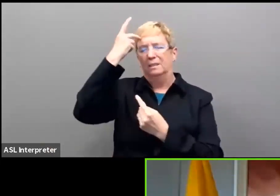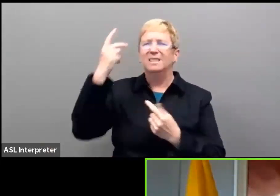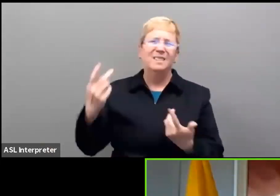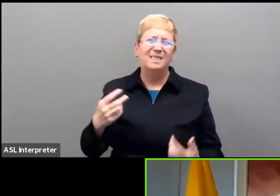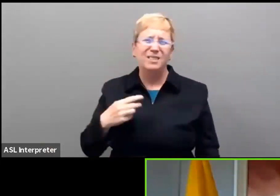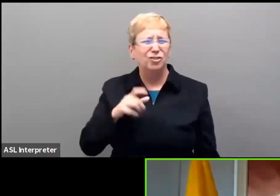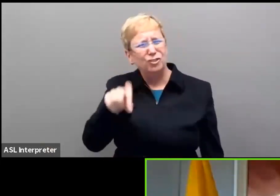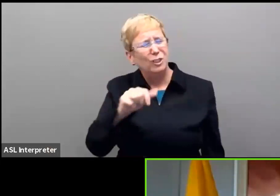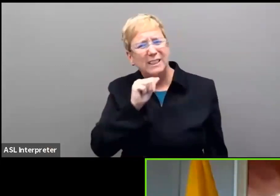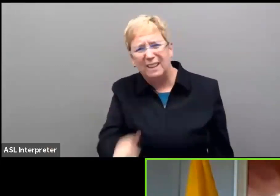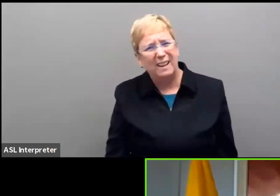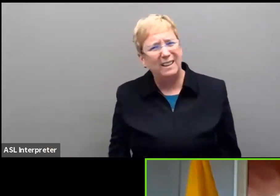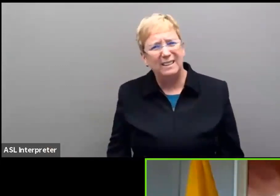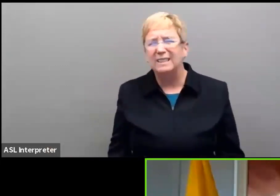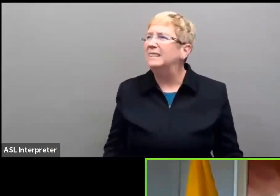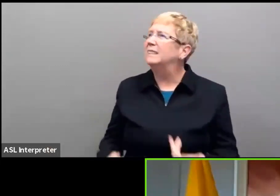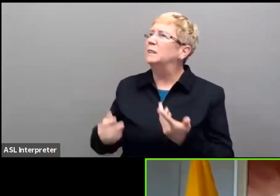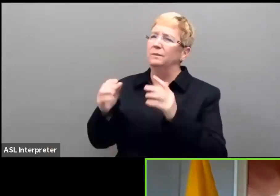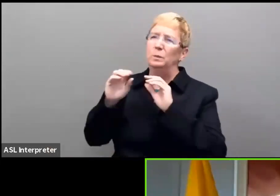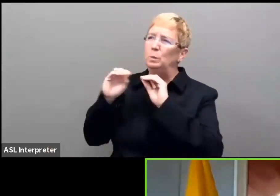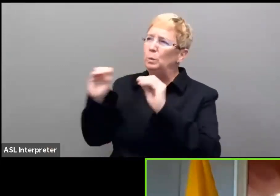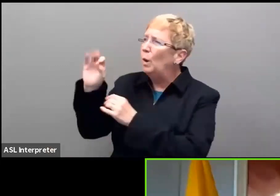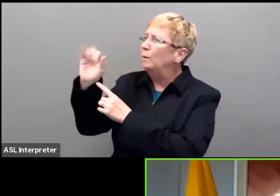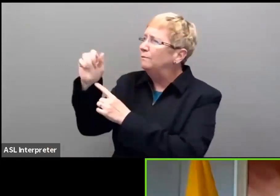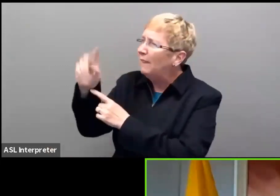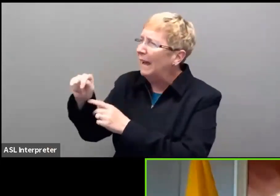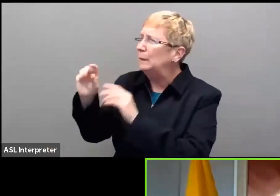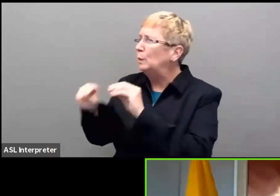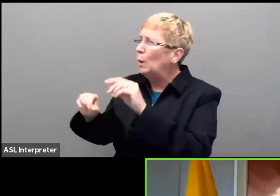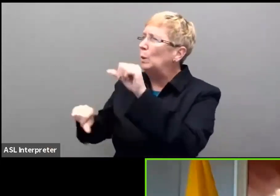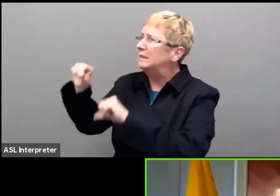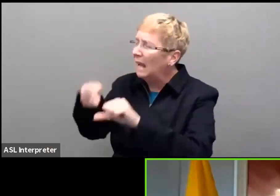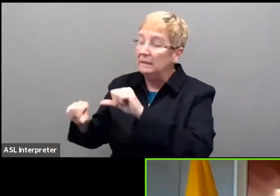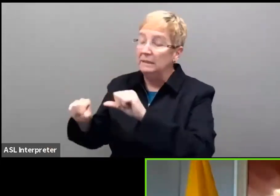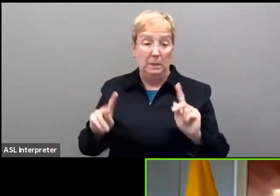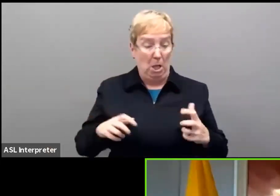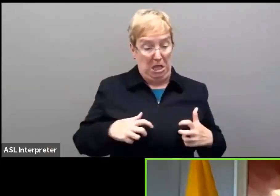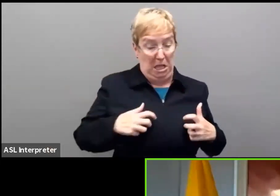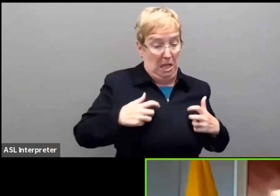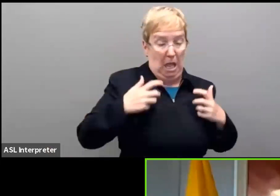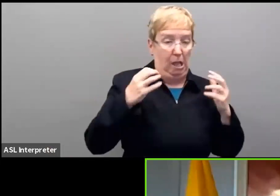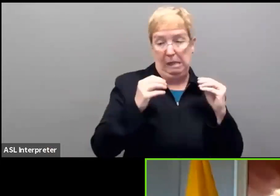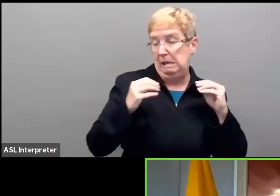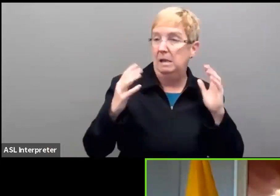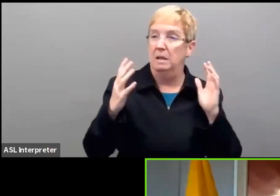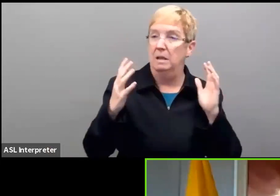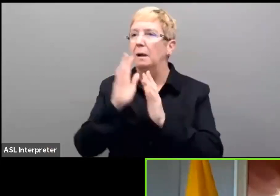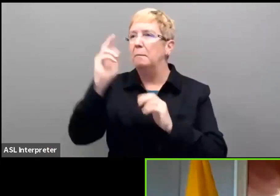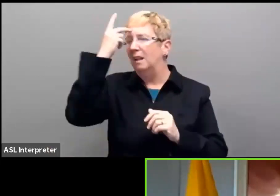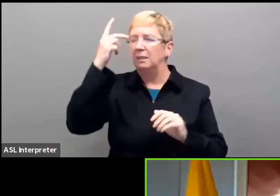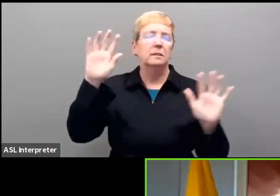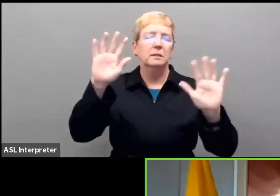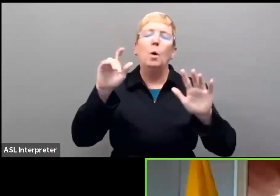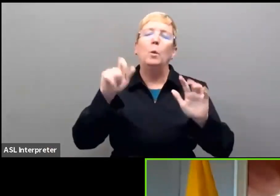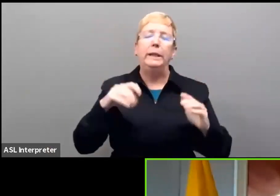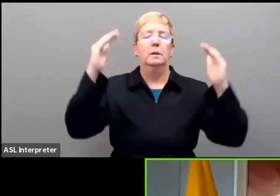vacunación, pero más o menos allí. Esto nos da la oportunidad a las instituciones de servicio de salud para asegurarse